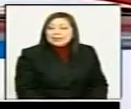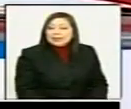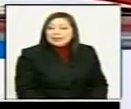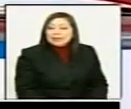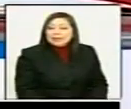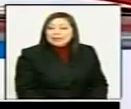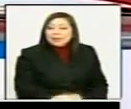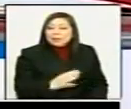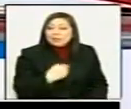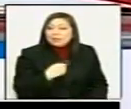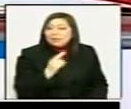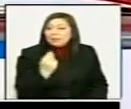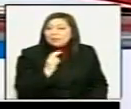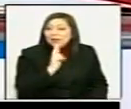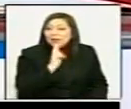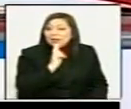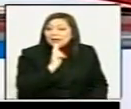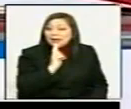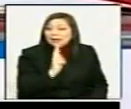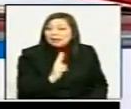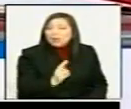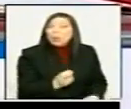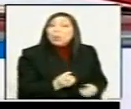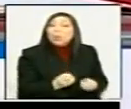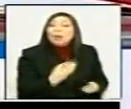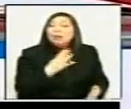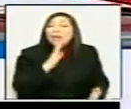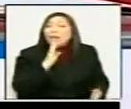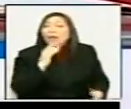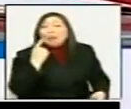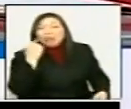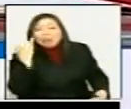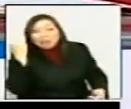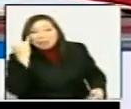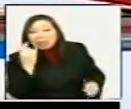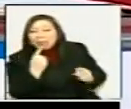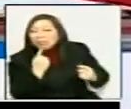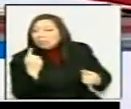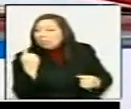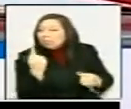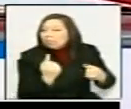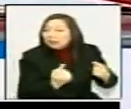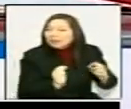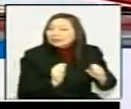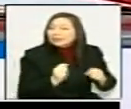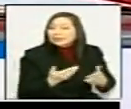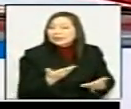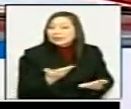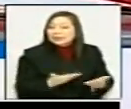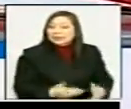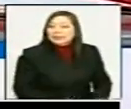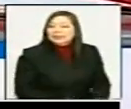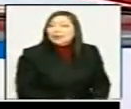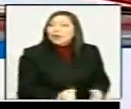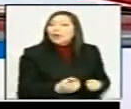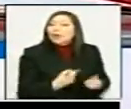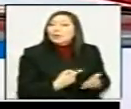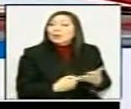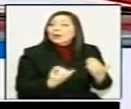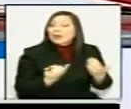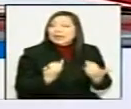poner a contestar tantas especulaciones. Yo quiero simplemente llegar a cómo